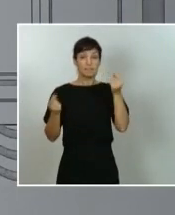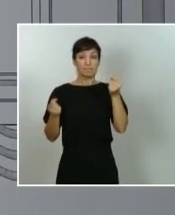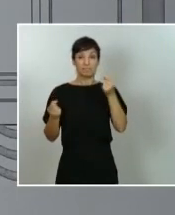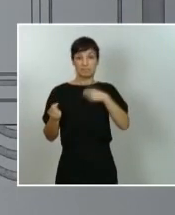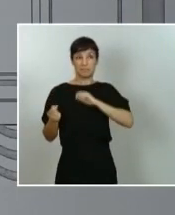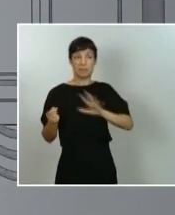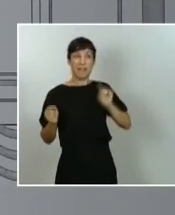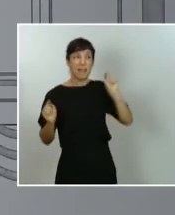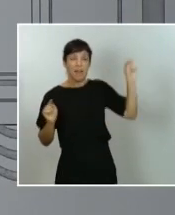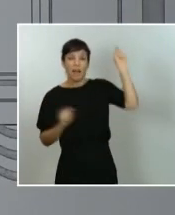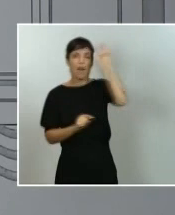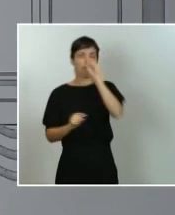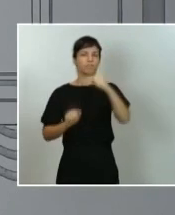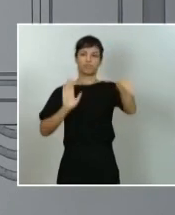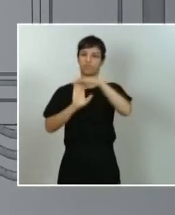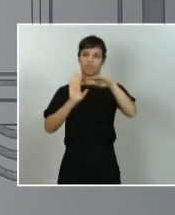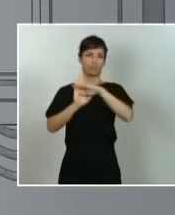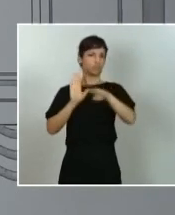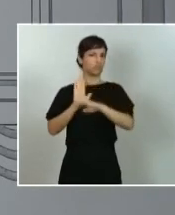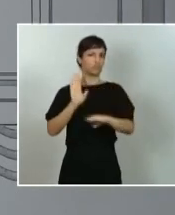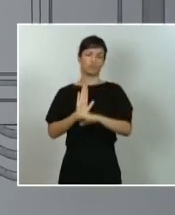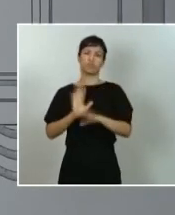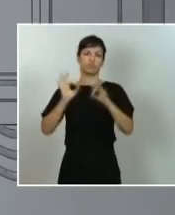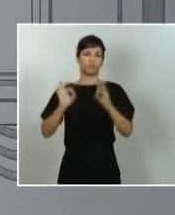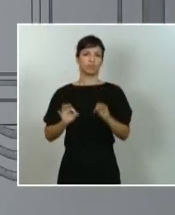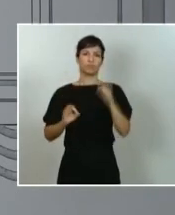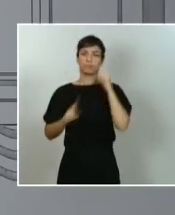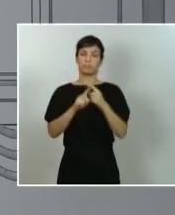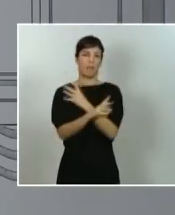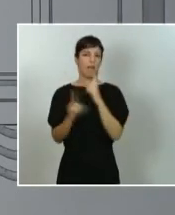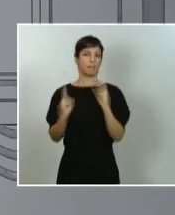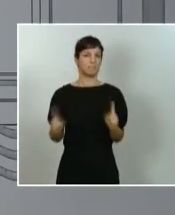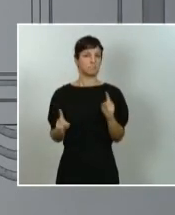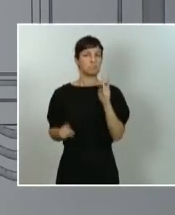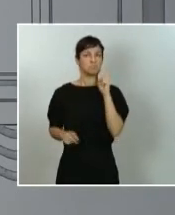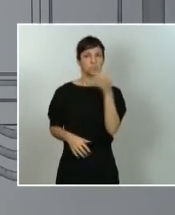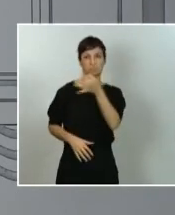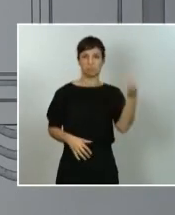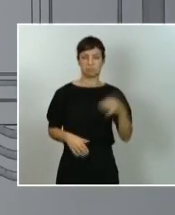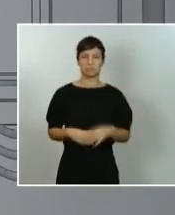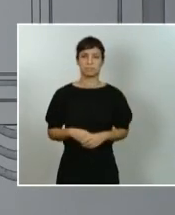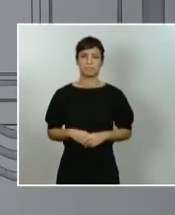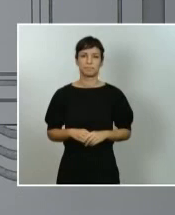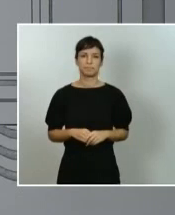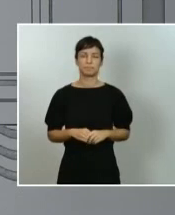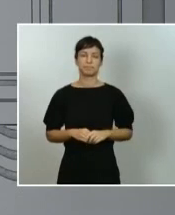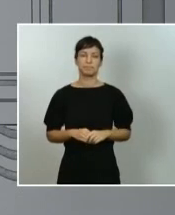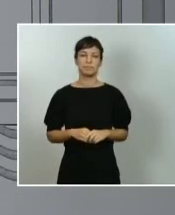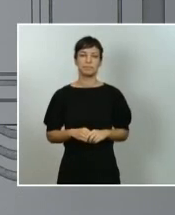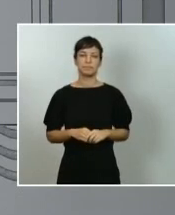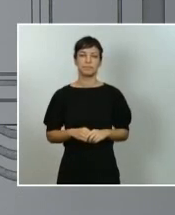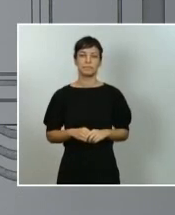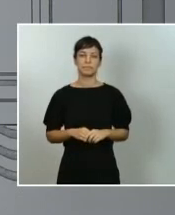Me cuesta pensar qué cosas acertadas se han hecho, además. Bueno, lo más acertado realmente, pero no ha tenido mucho que ver con